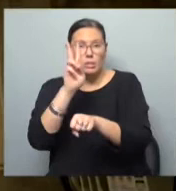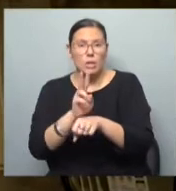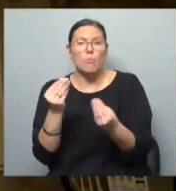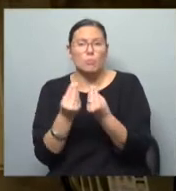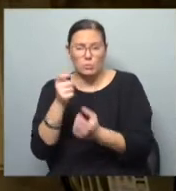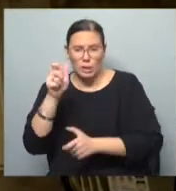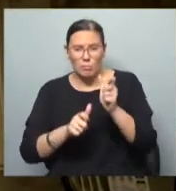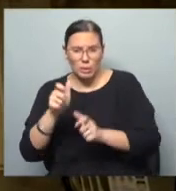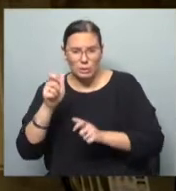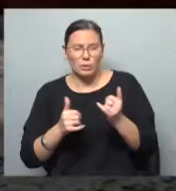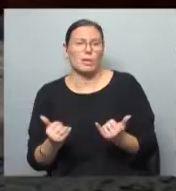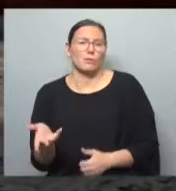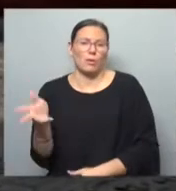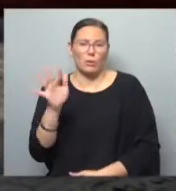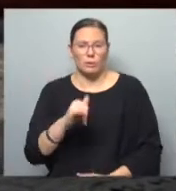cientos de personas cada día.